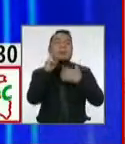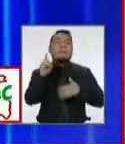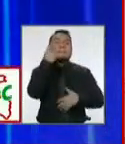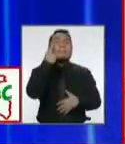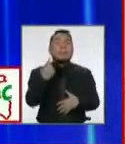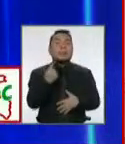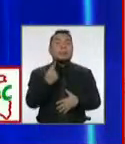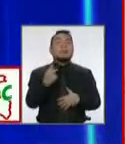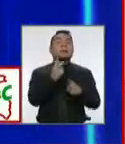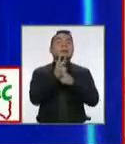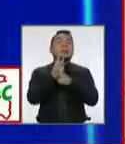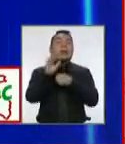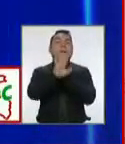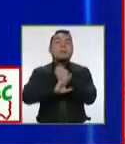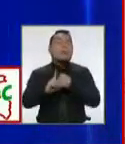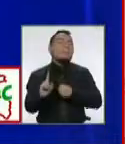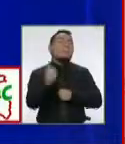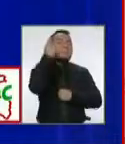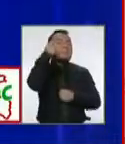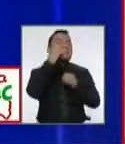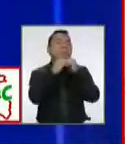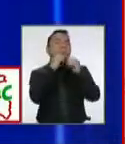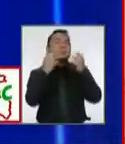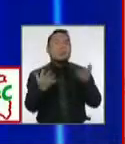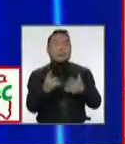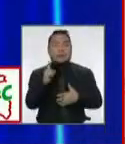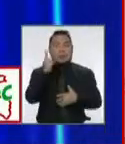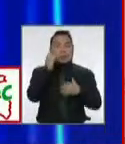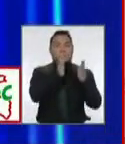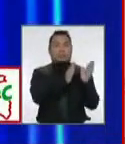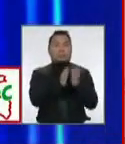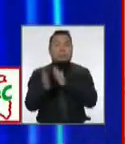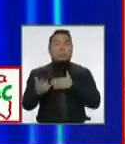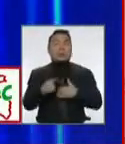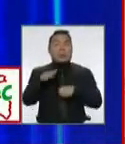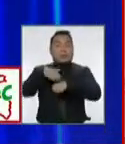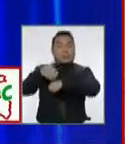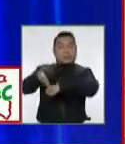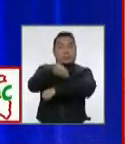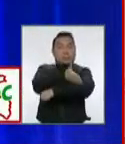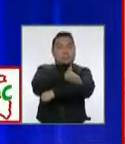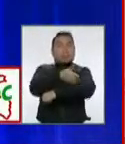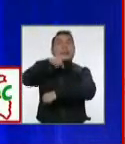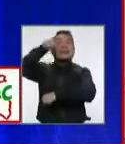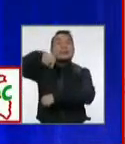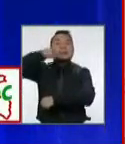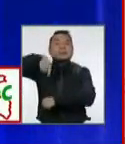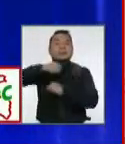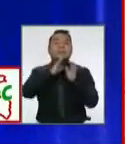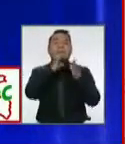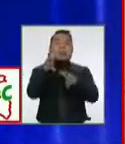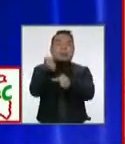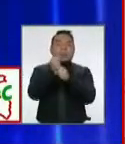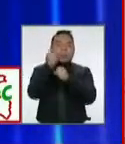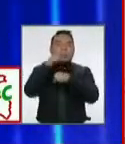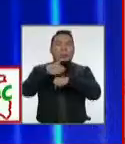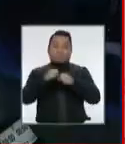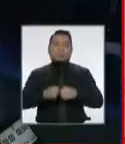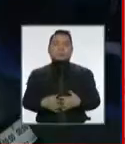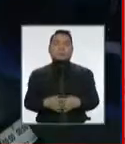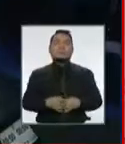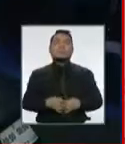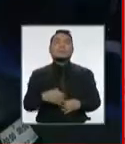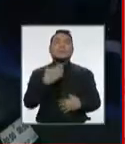tratando de golpear al gobierno de Vizcarra y el gobierno de Sagasti. Ella tenía otra estrategia. Creo que el plan